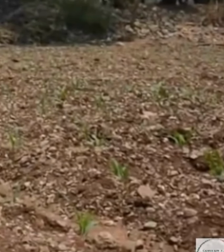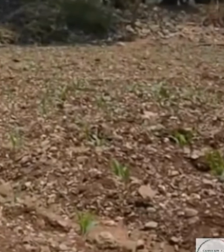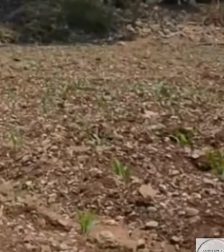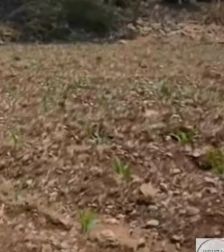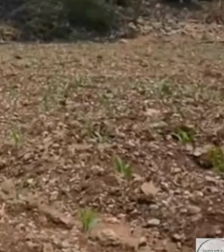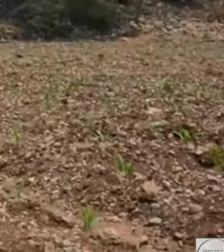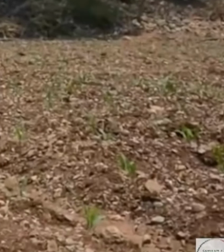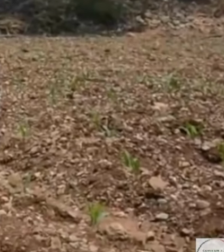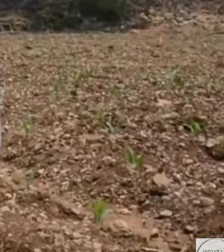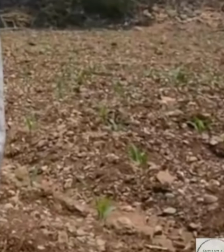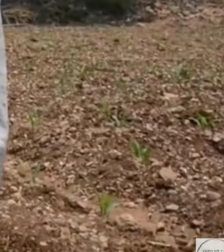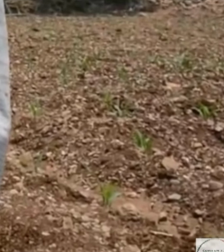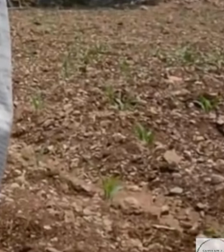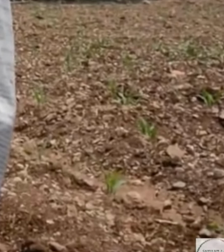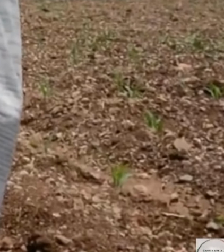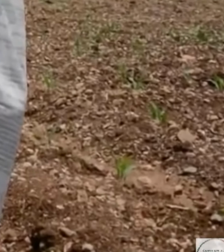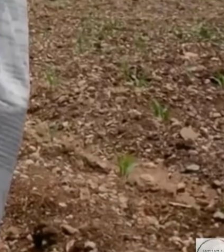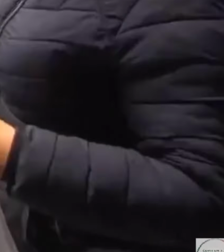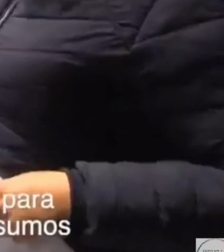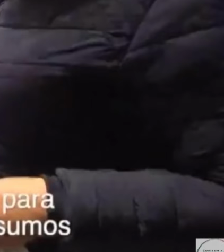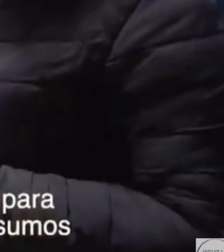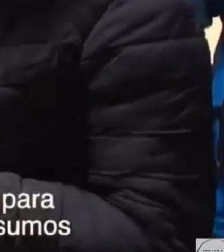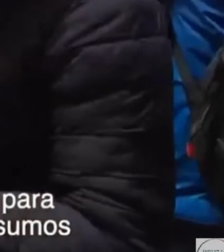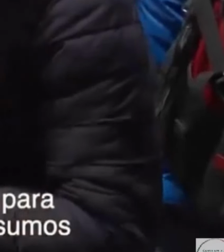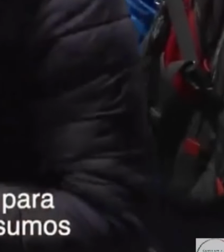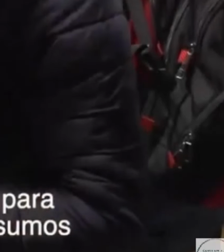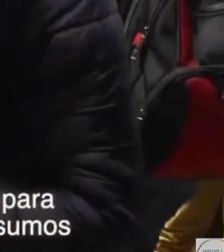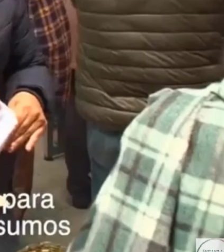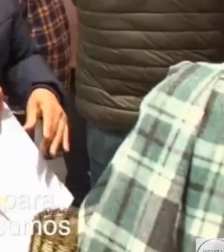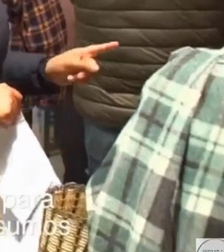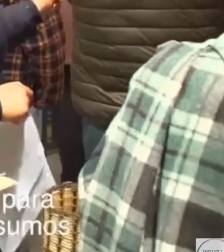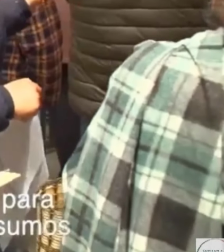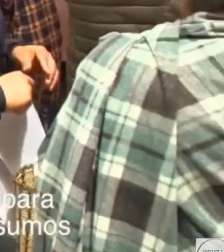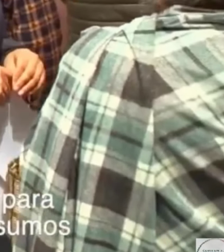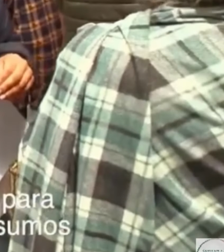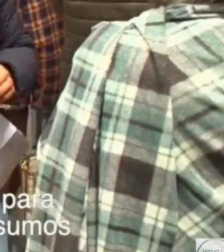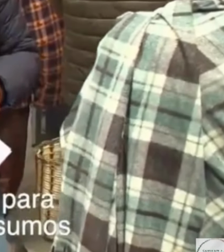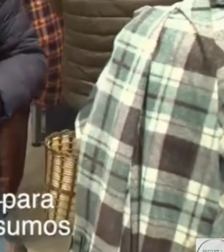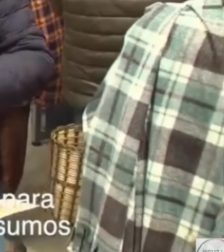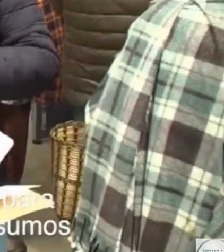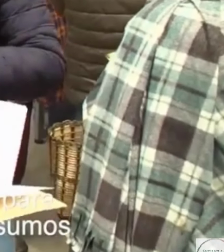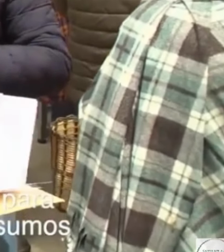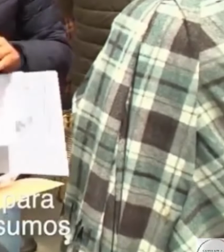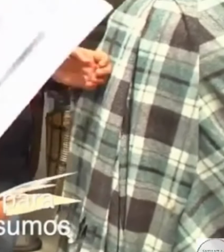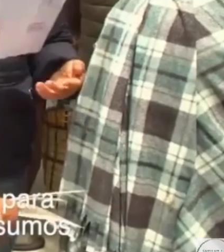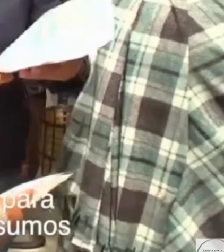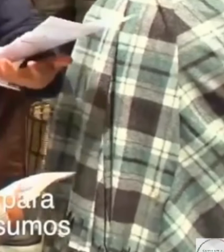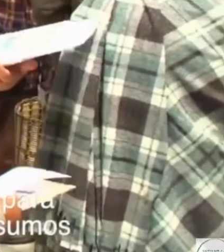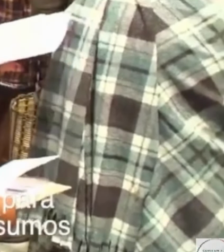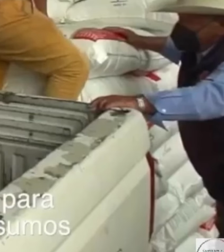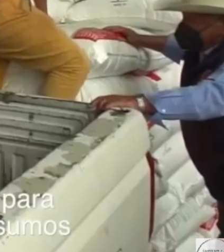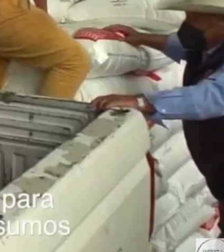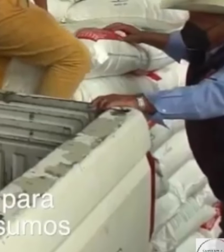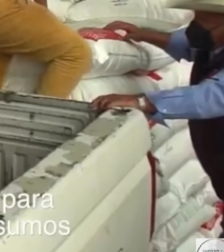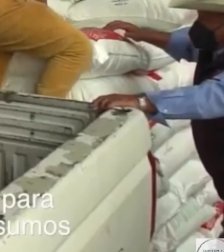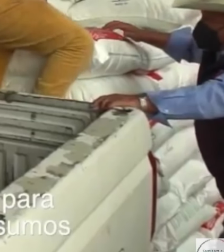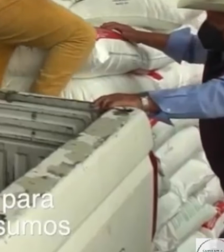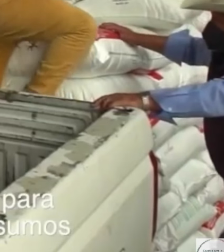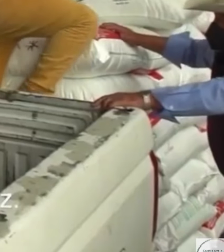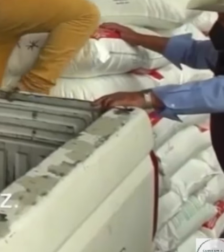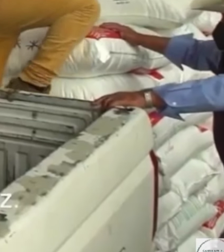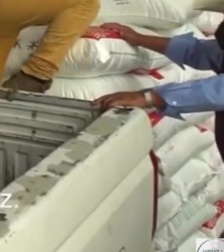las y los productores de pequeña escala. Por ello, en 2019 inició el programa Fertilizantes para el Bienestar en Guerrero, con la distribución